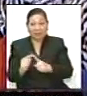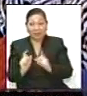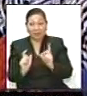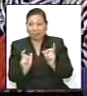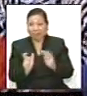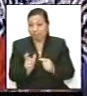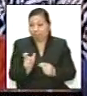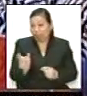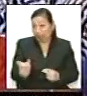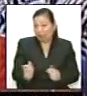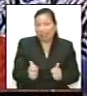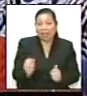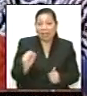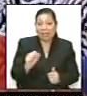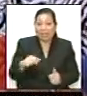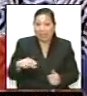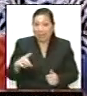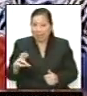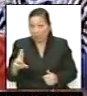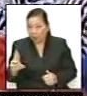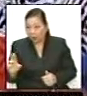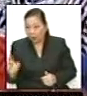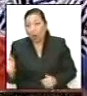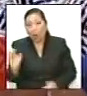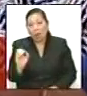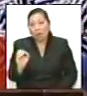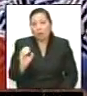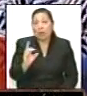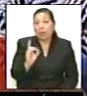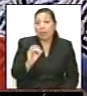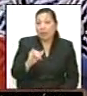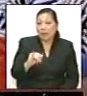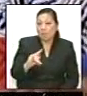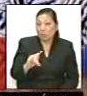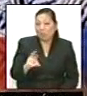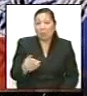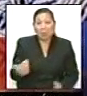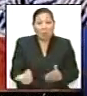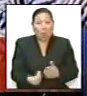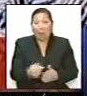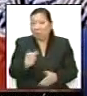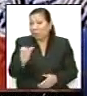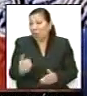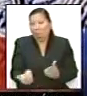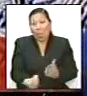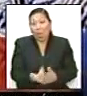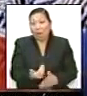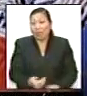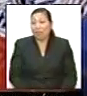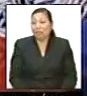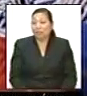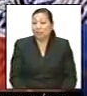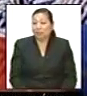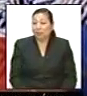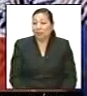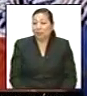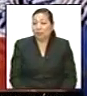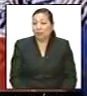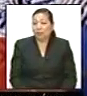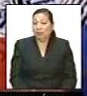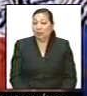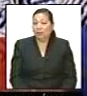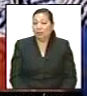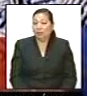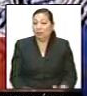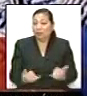que hoy nos acompañan la mayoría de ellos son nuevos para nosotros porque estamos en